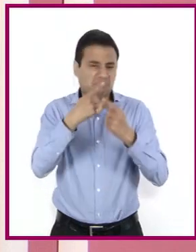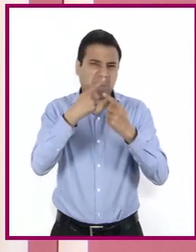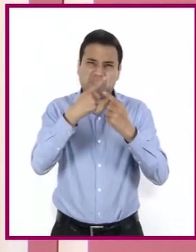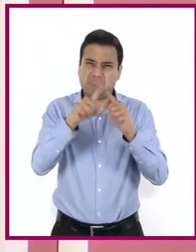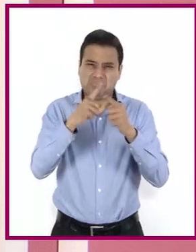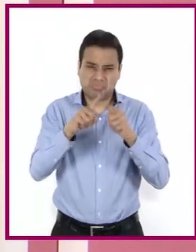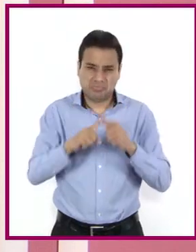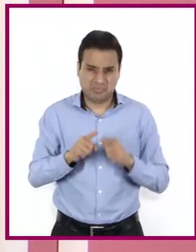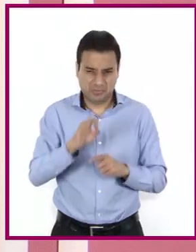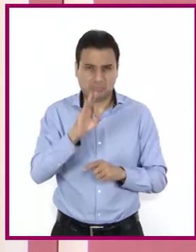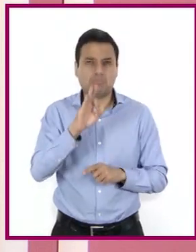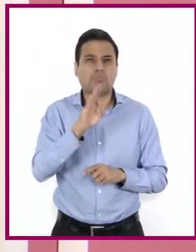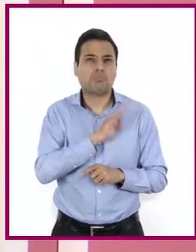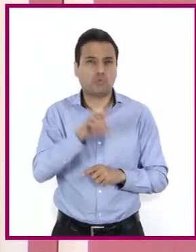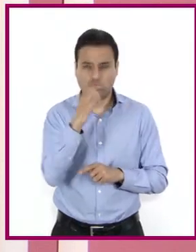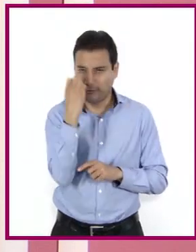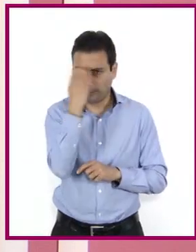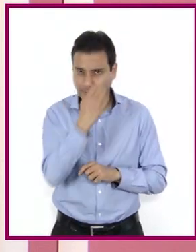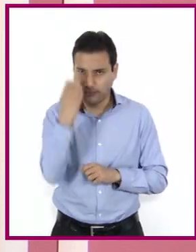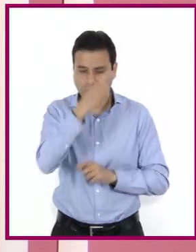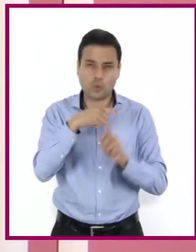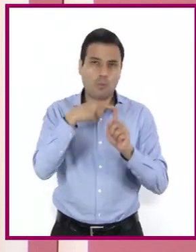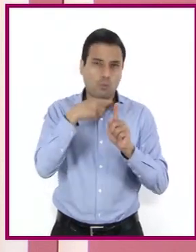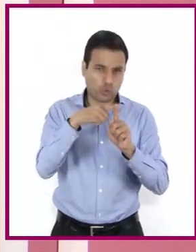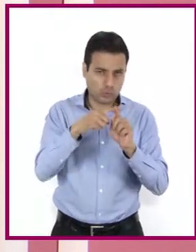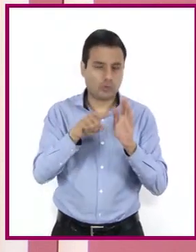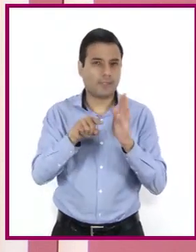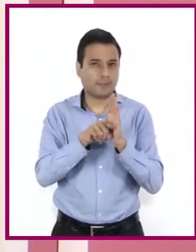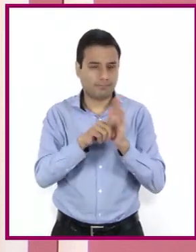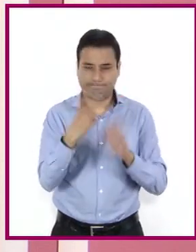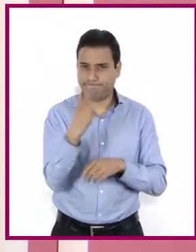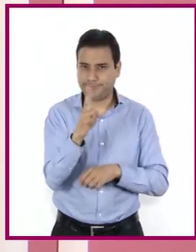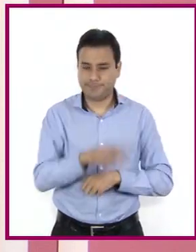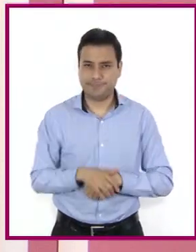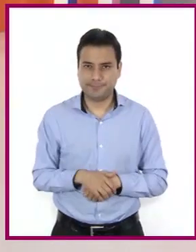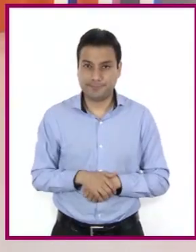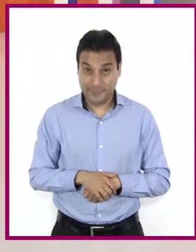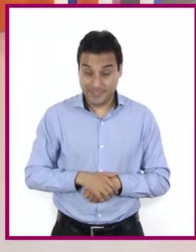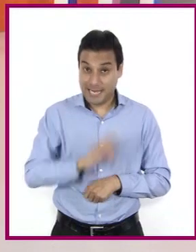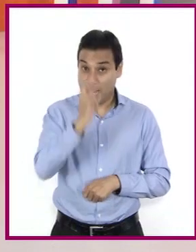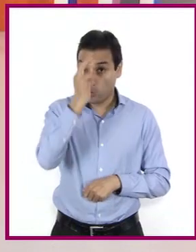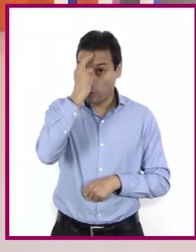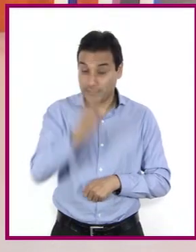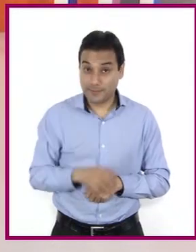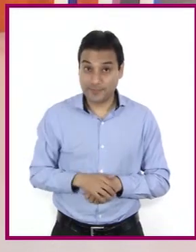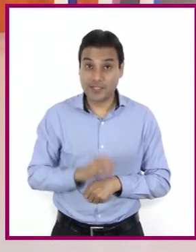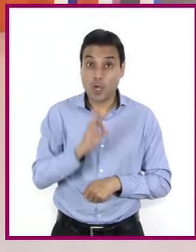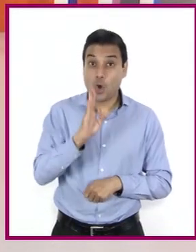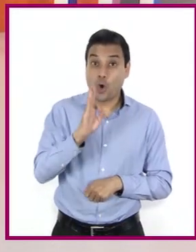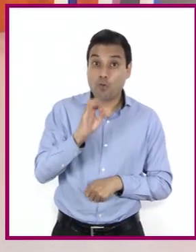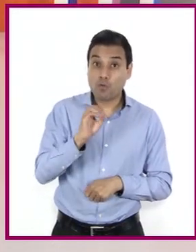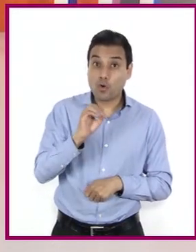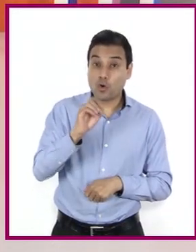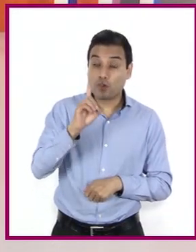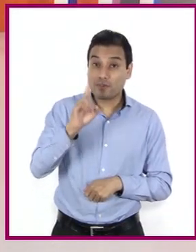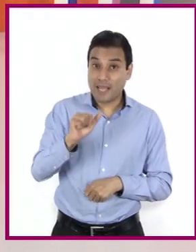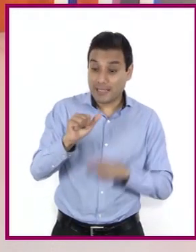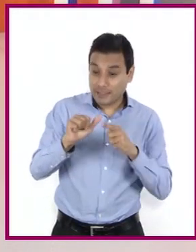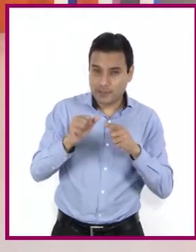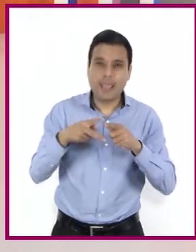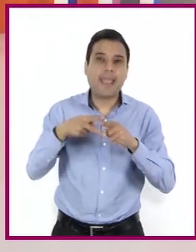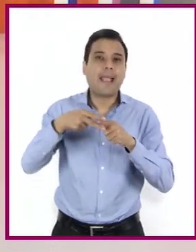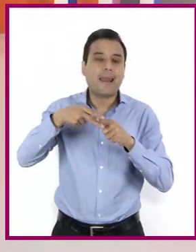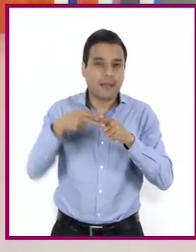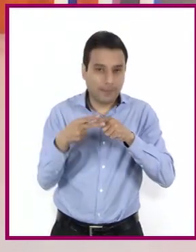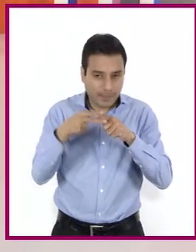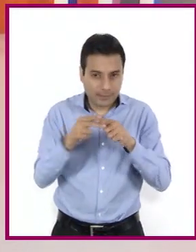para analizar los factores positivos y negativos. Tengan en cuenta que FODA es una herramienta útil para conocer